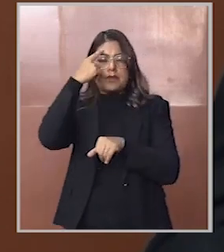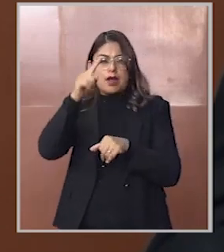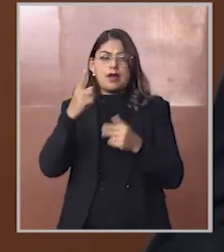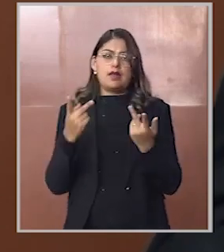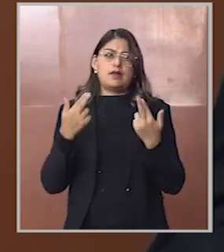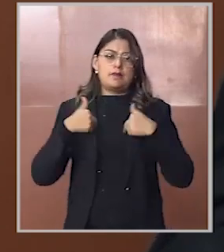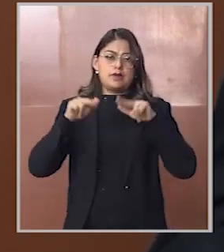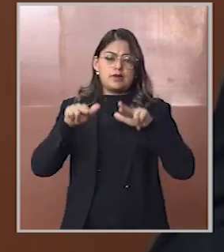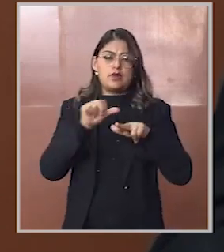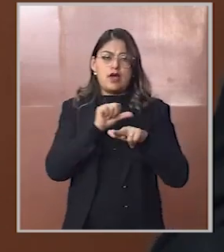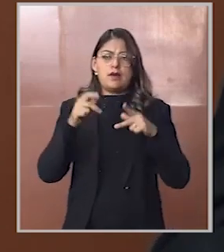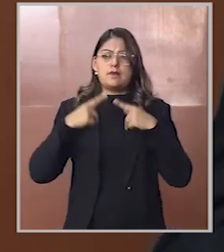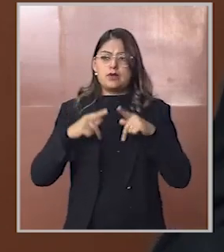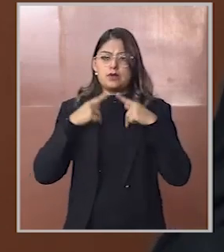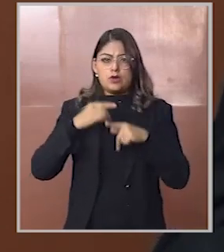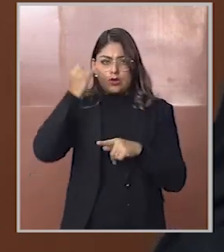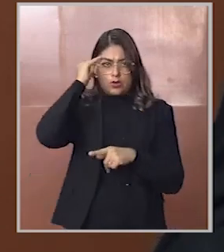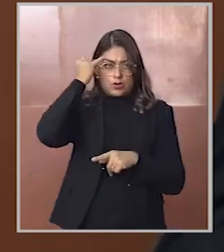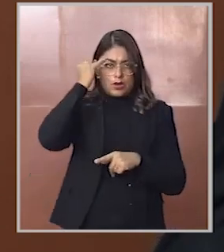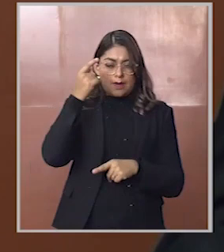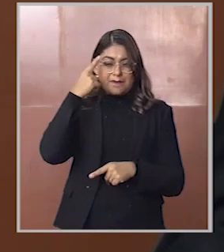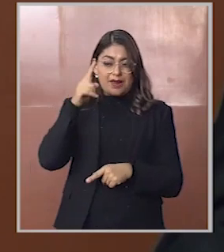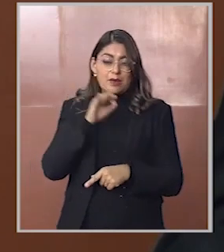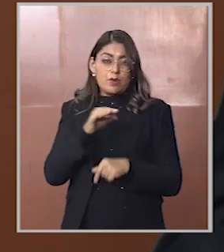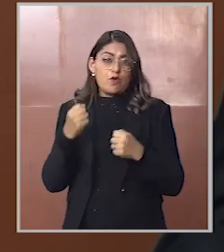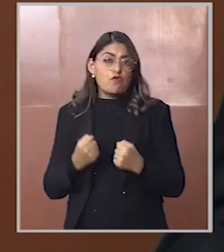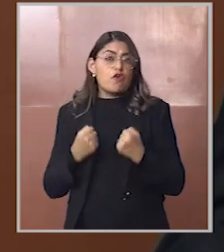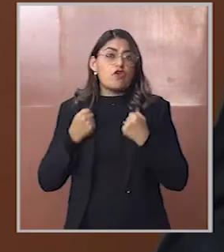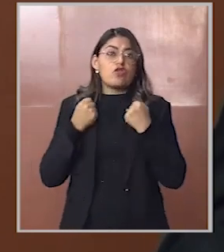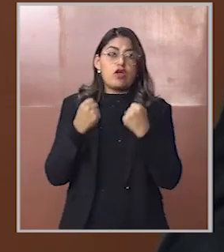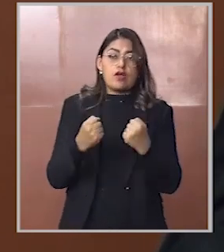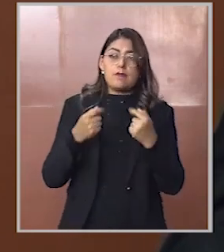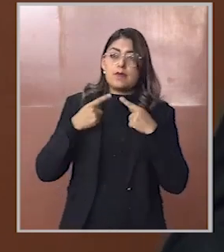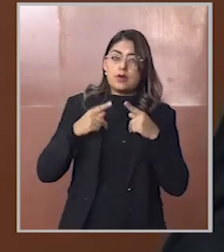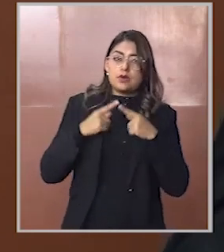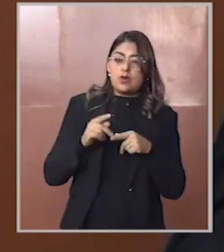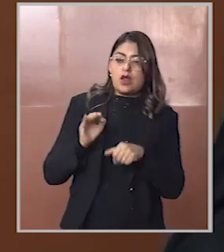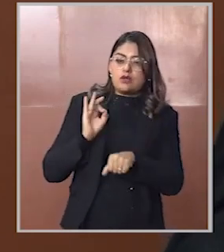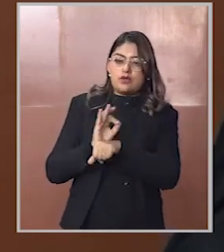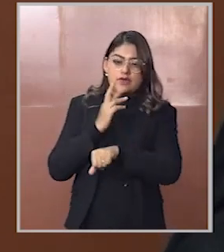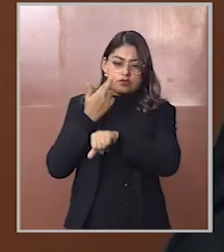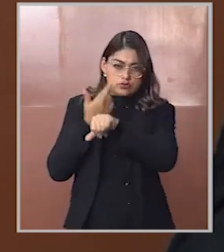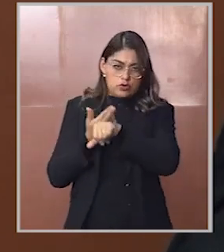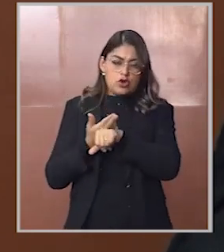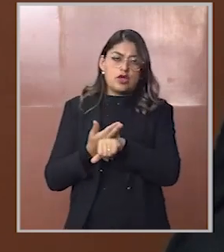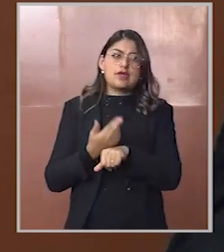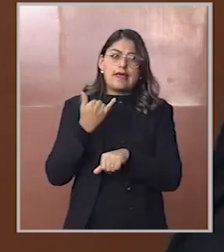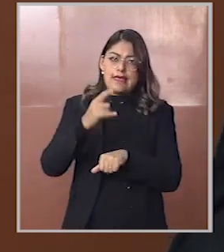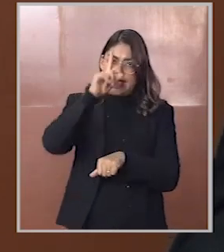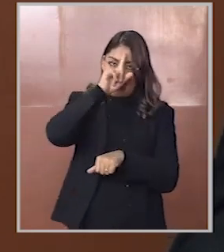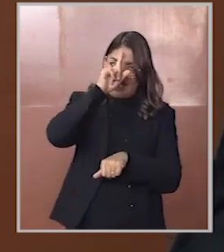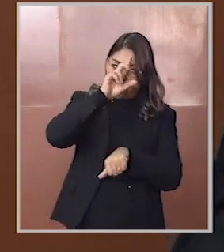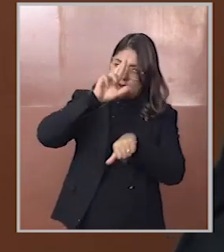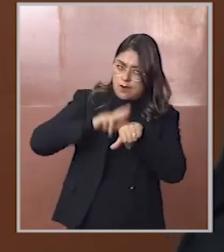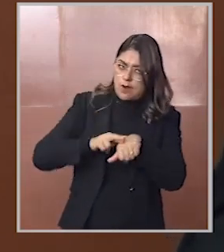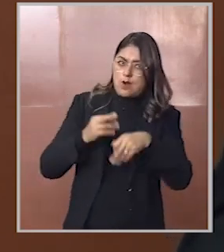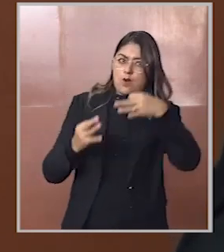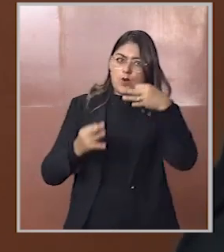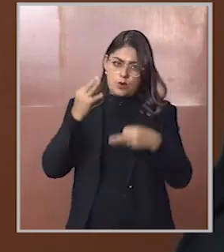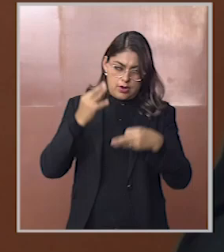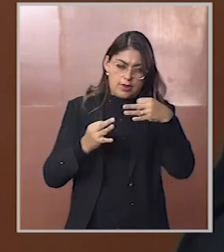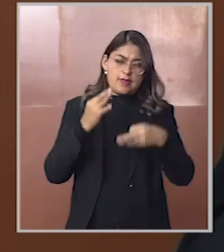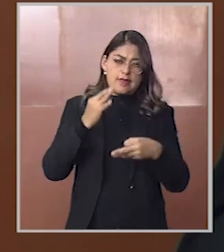y comunidades como una herramienta para fortalecer los mecanismos de actuación de las personas defensoras y asesoras